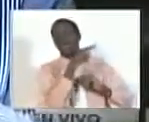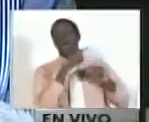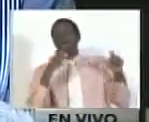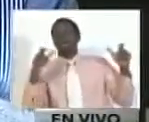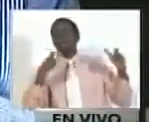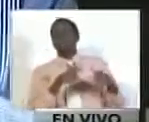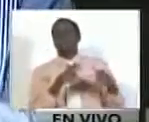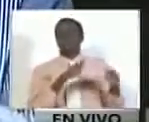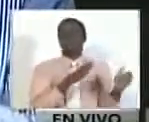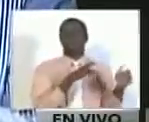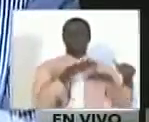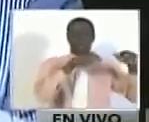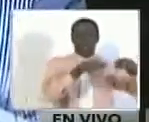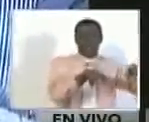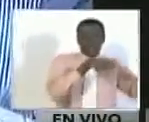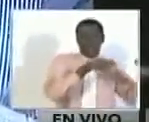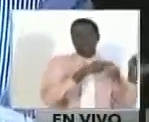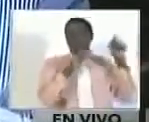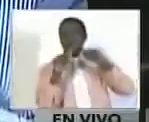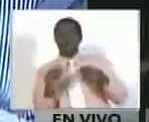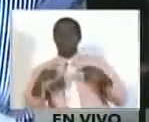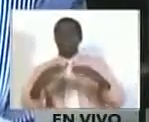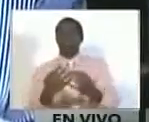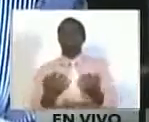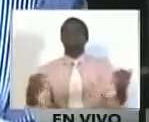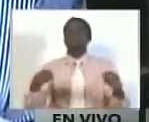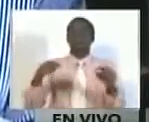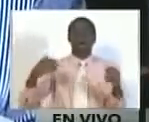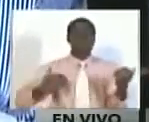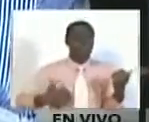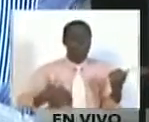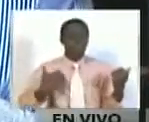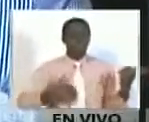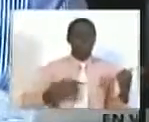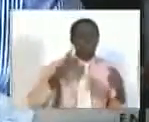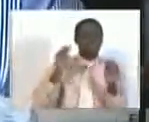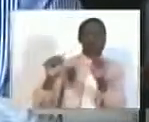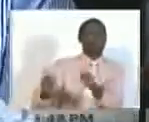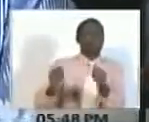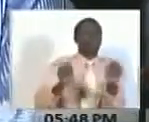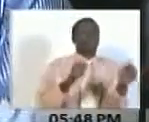Rivas 10 agrupaciones que están tocando hoy sus conciertos promocionales.